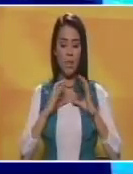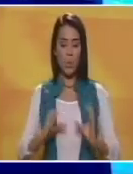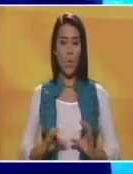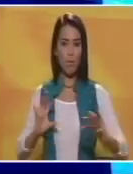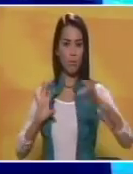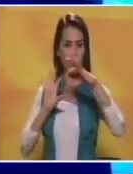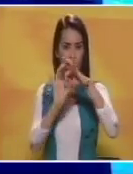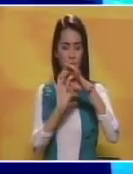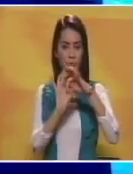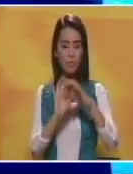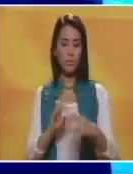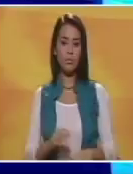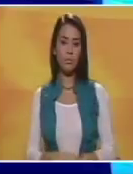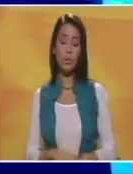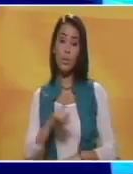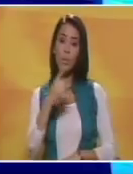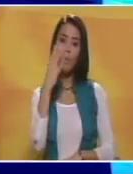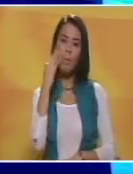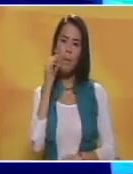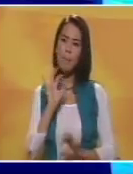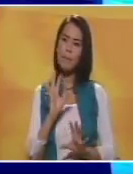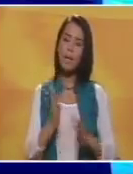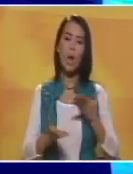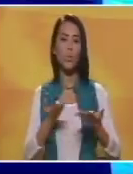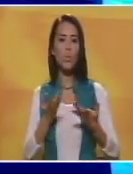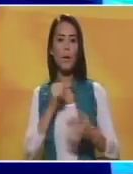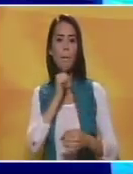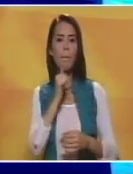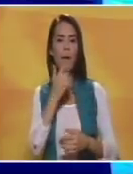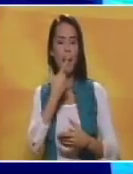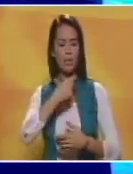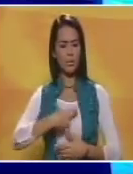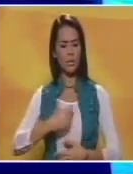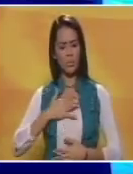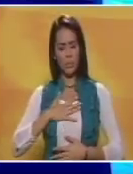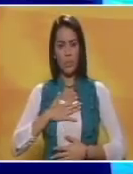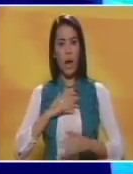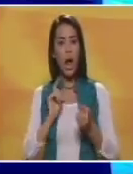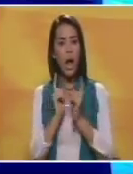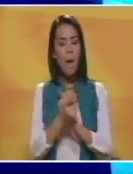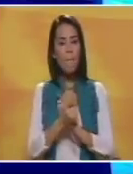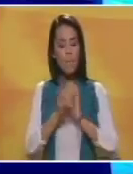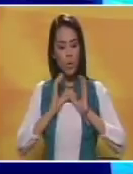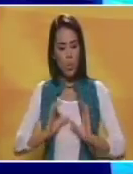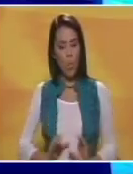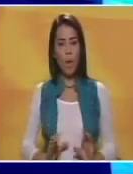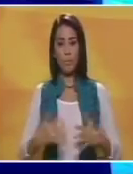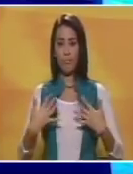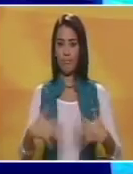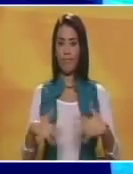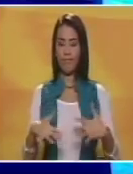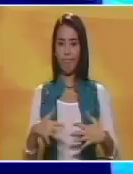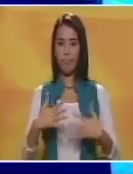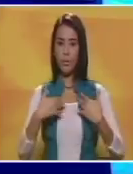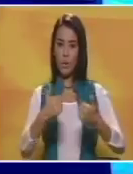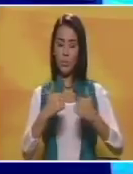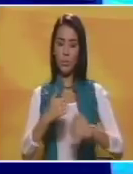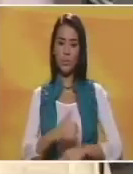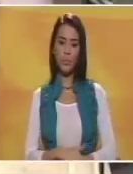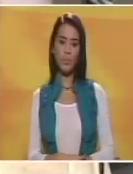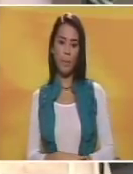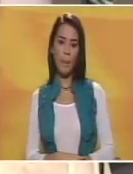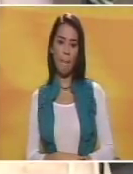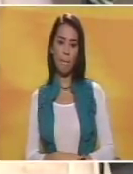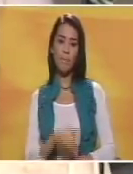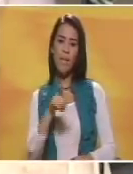el cuerpo y que cuando se experimenta alguna emoción negativa ocurren cambios bioquímicos que alteran directamente tu salud. Esas